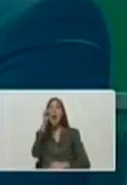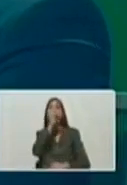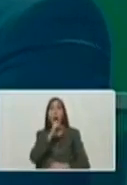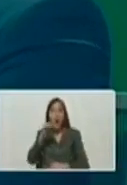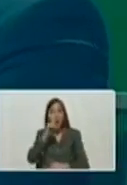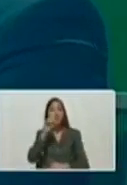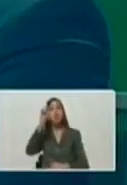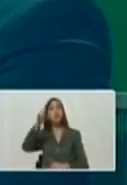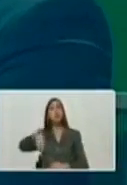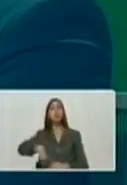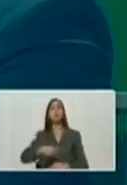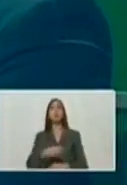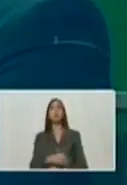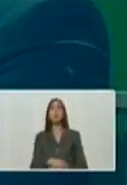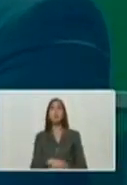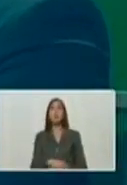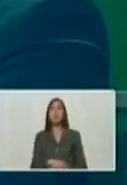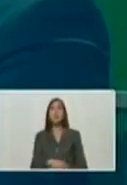¿ah?